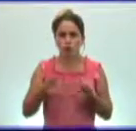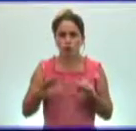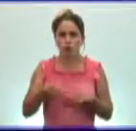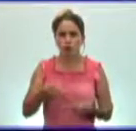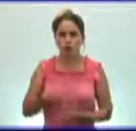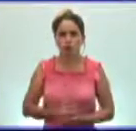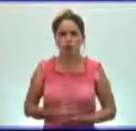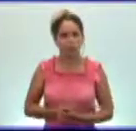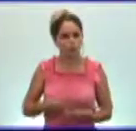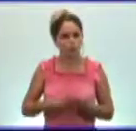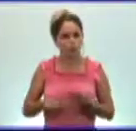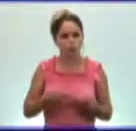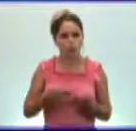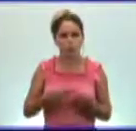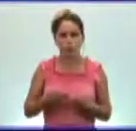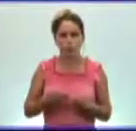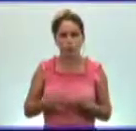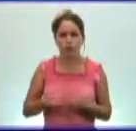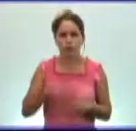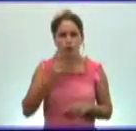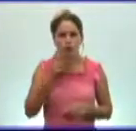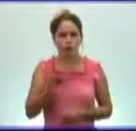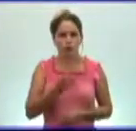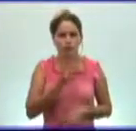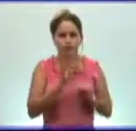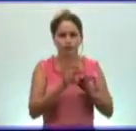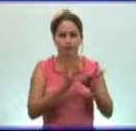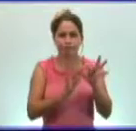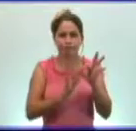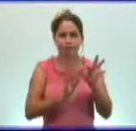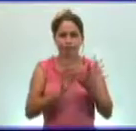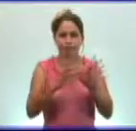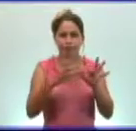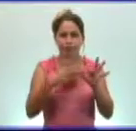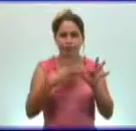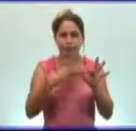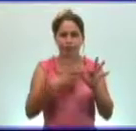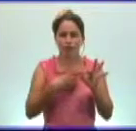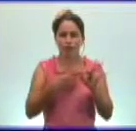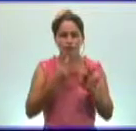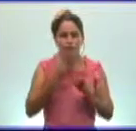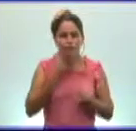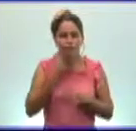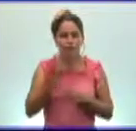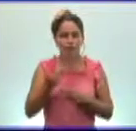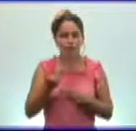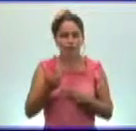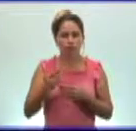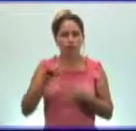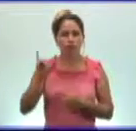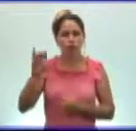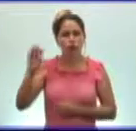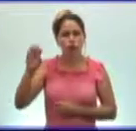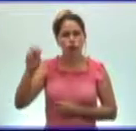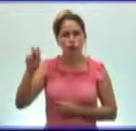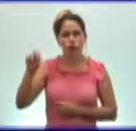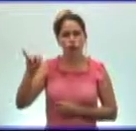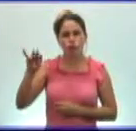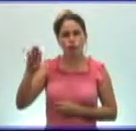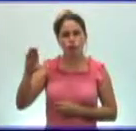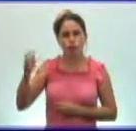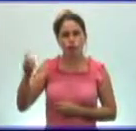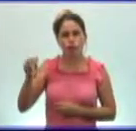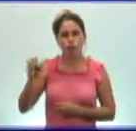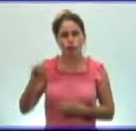lo analizamos en cuanto a tipo de partículas que las constituyen, recuerden que el tipo de partículas son iónicas y el enlace que presentan es